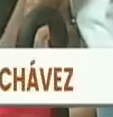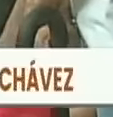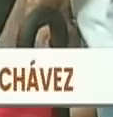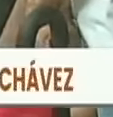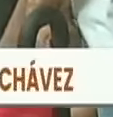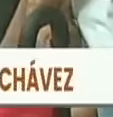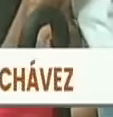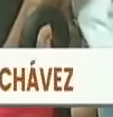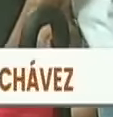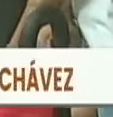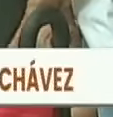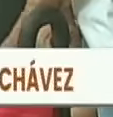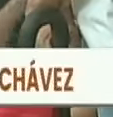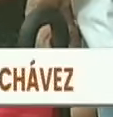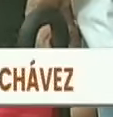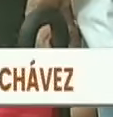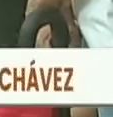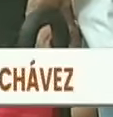país.